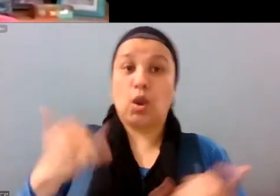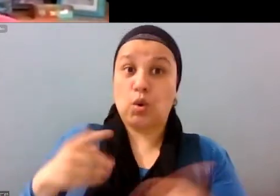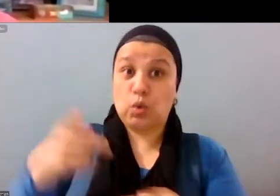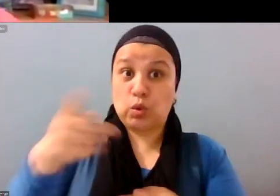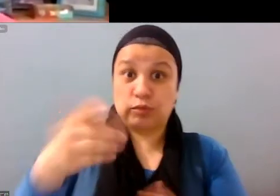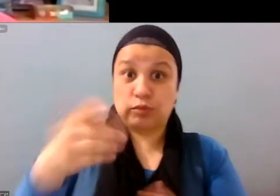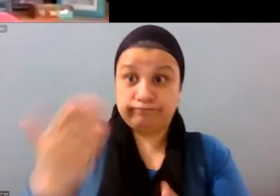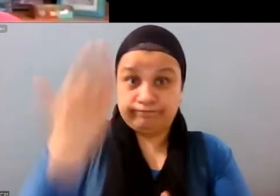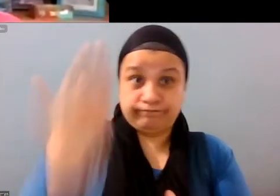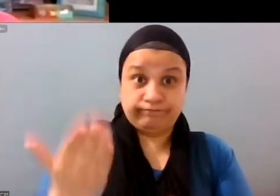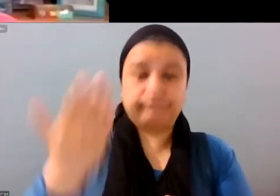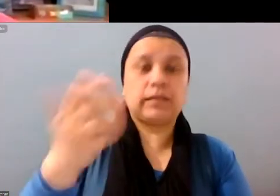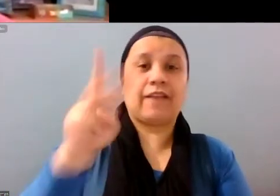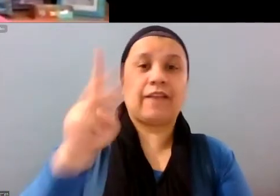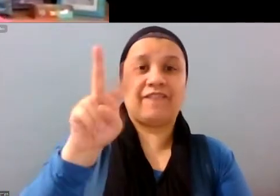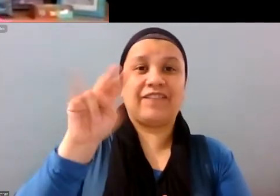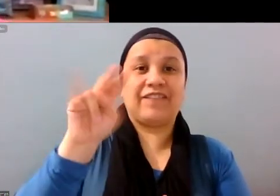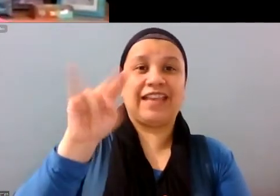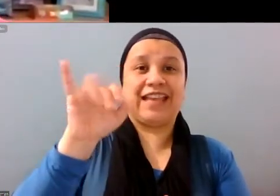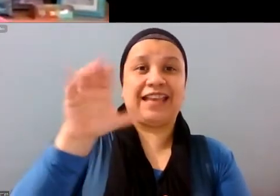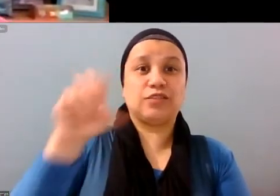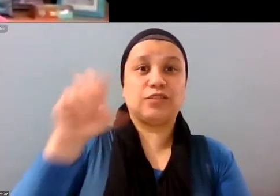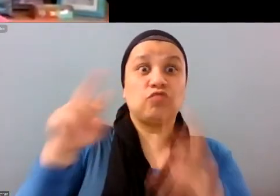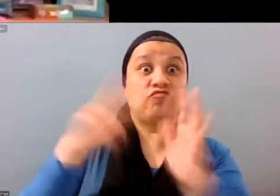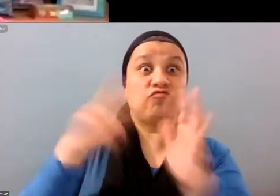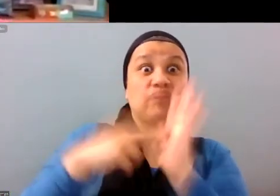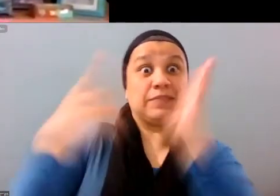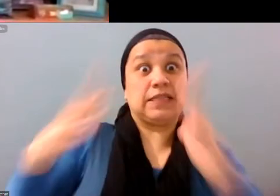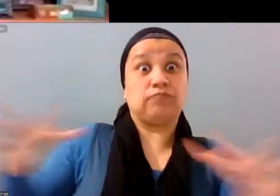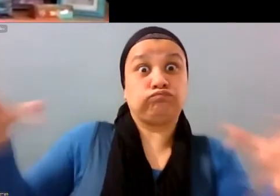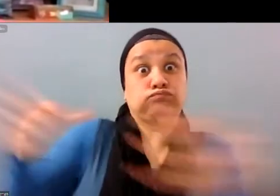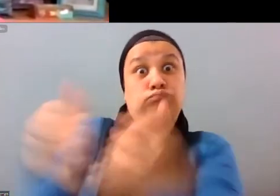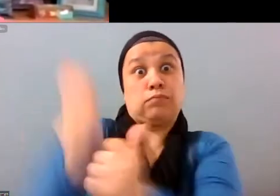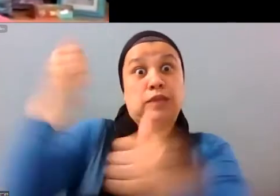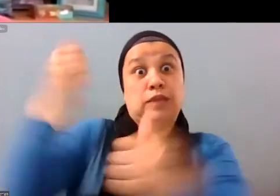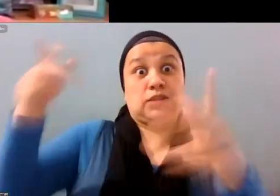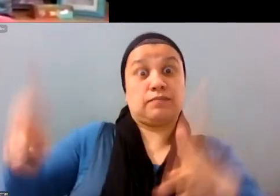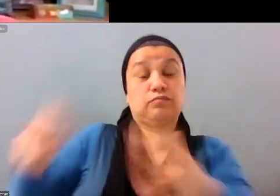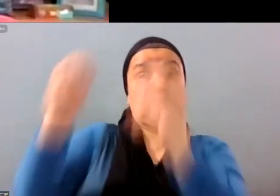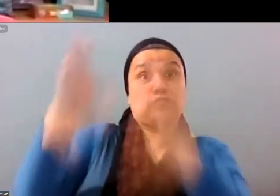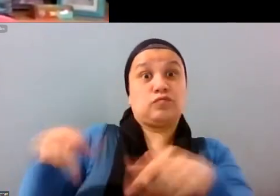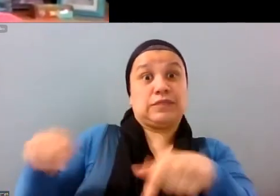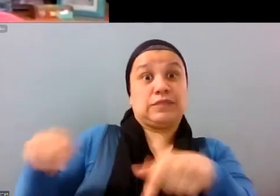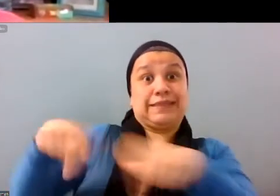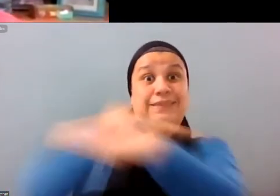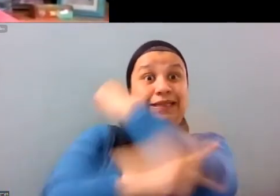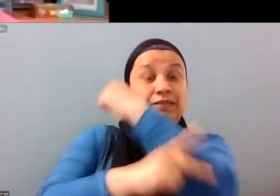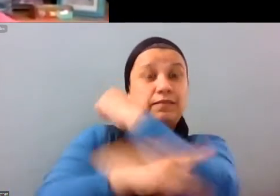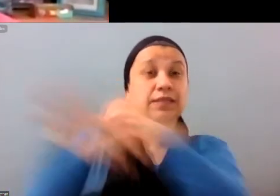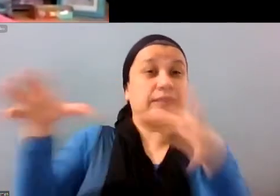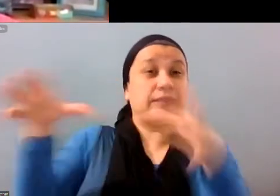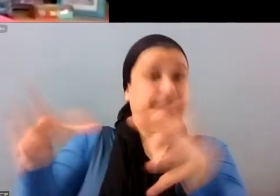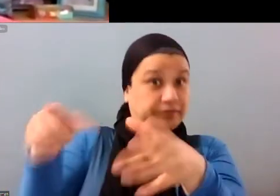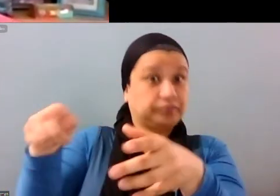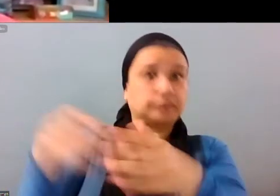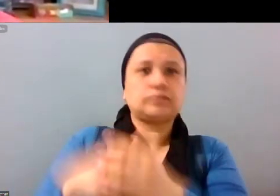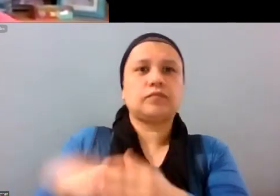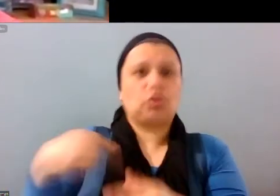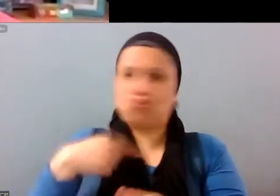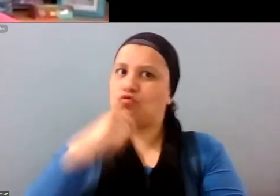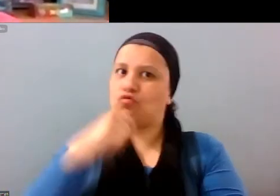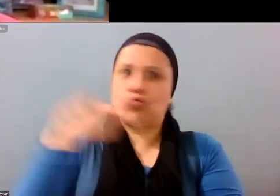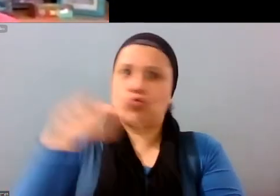como representante de uno de los gremios que más conglomeran a las personas educadoras de este país y bueno no dudo que usted debe tener un